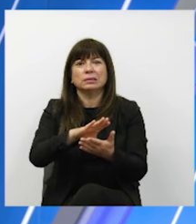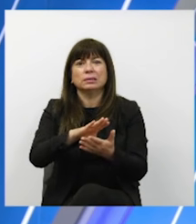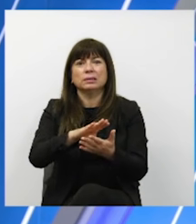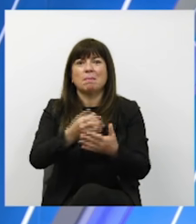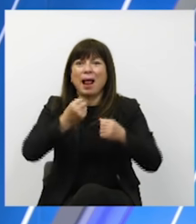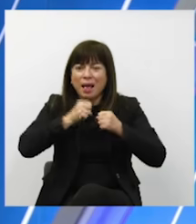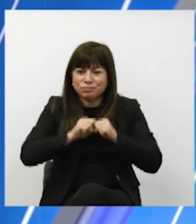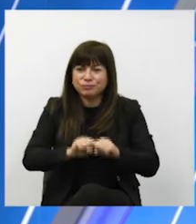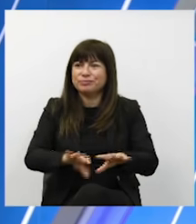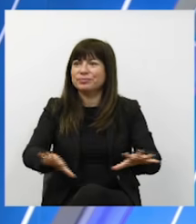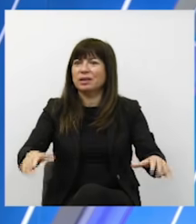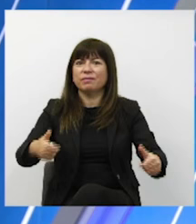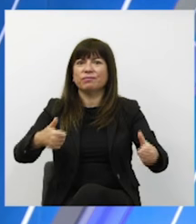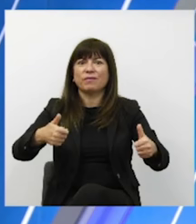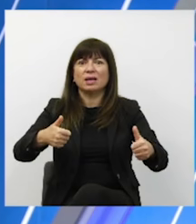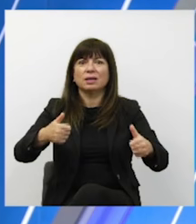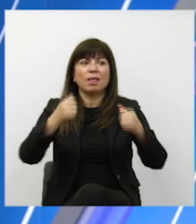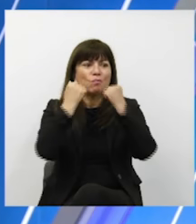poder darle.